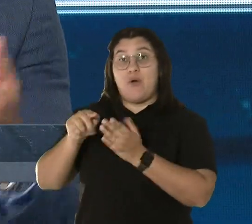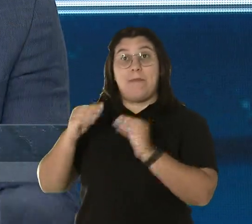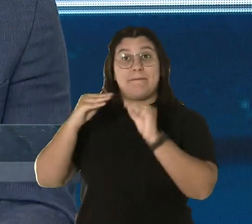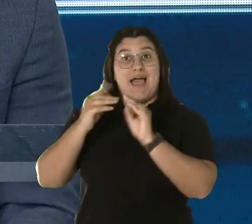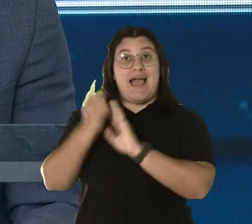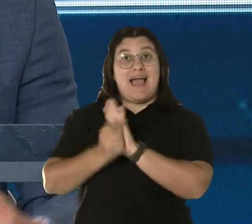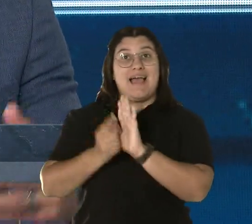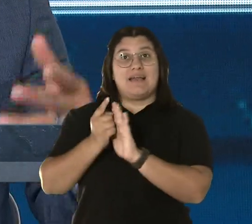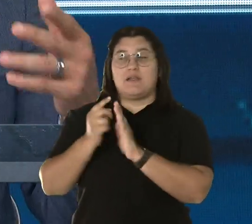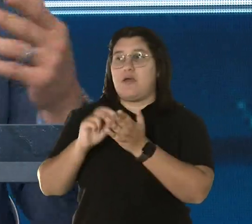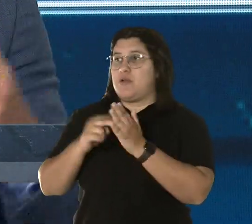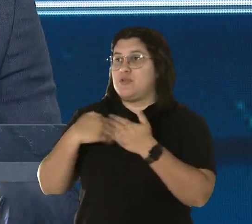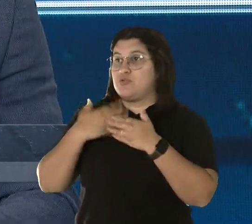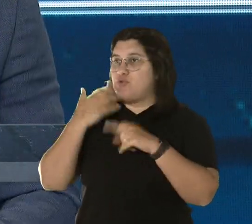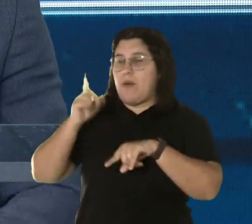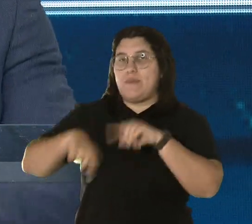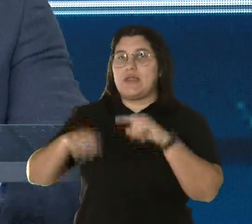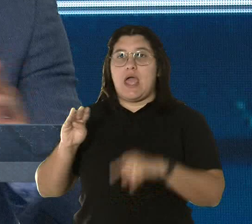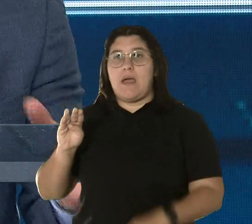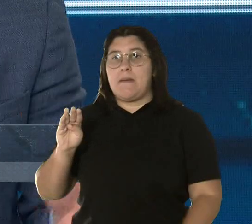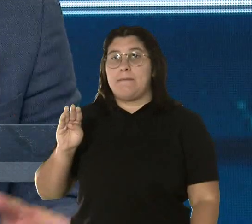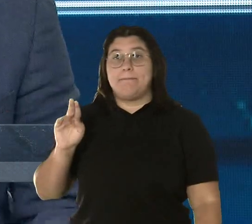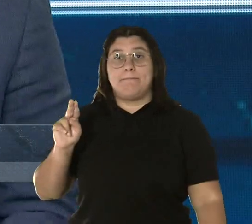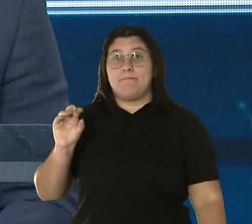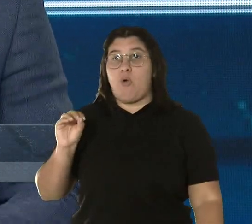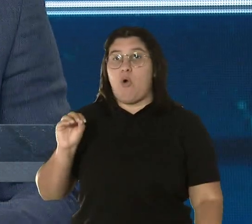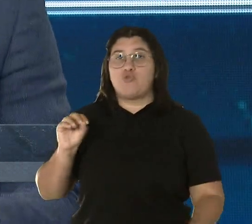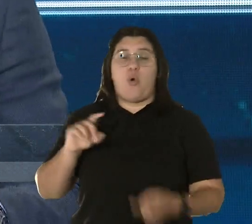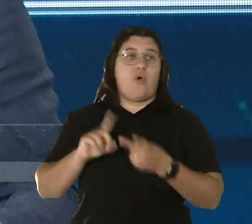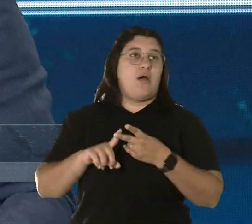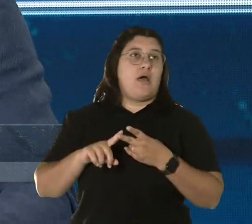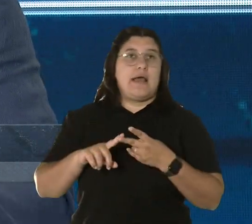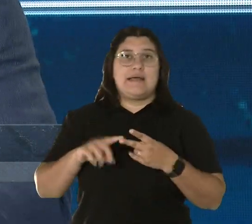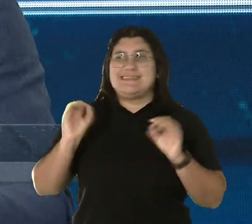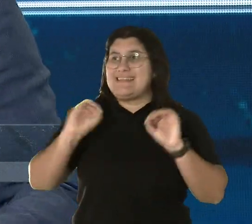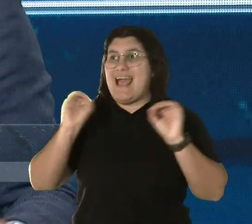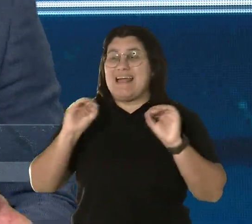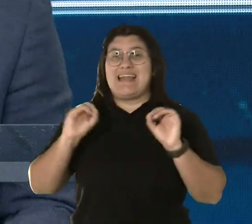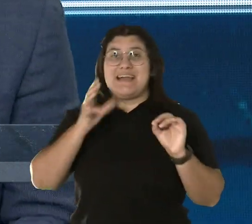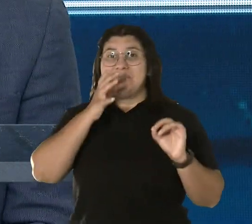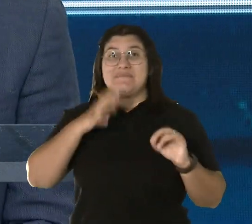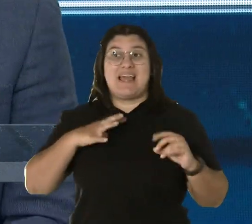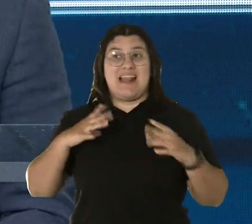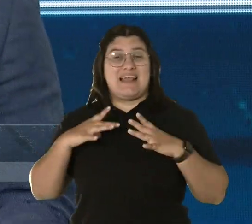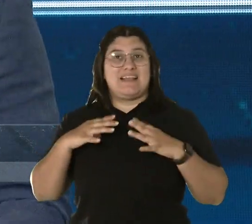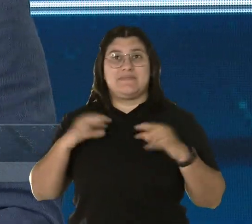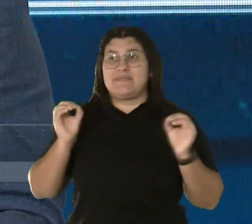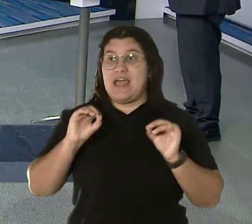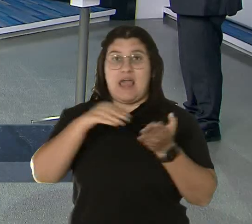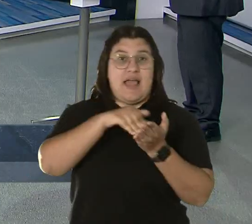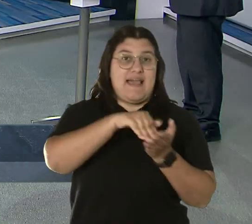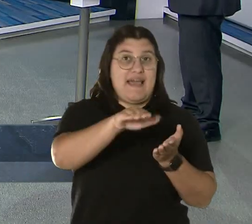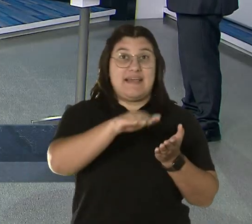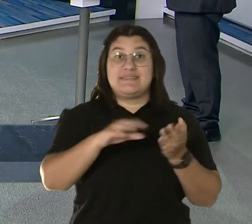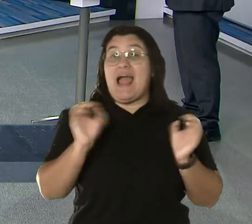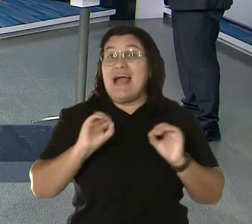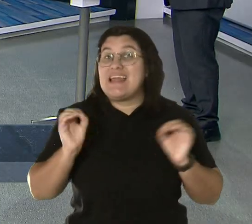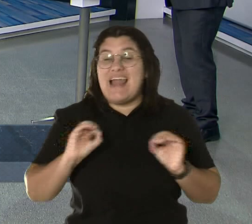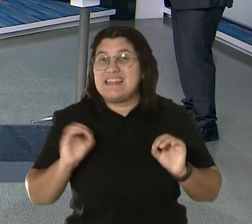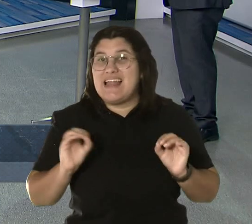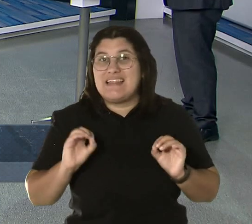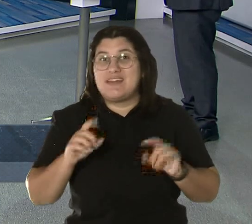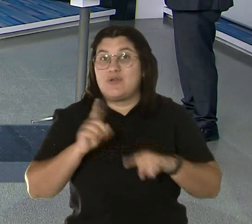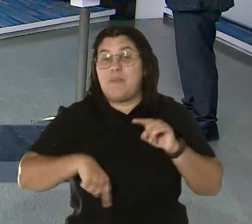tienes derecho a bono de Navidad, no tienes derecho a nada. A nada, ni siquiera a maternidad ni a vacaciones. Ni despido justificado ni despido la mesada. justificado ni